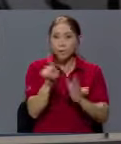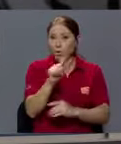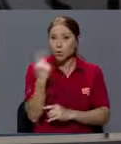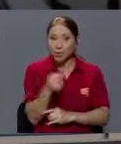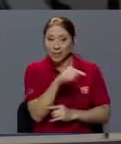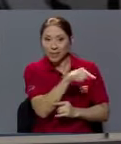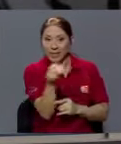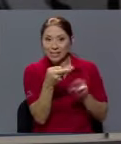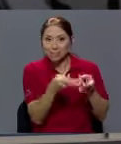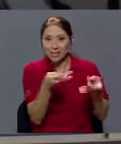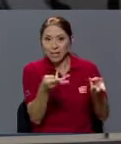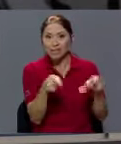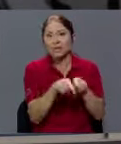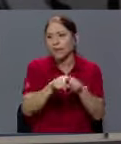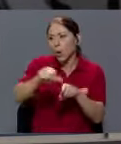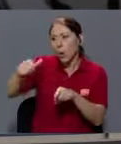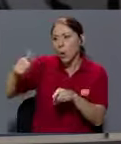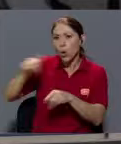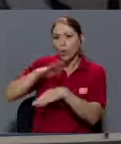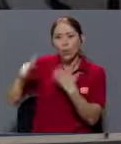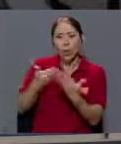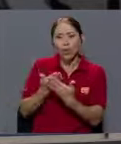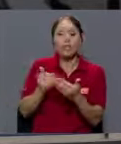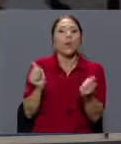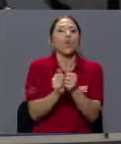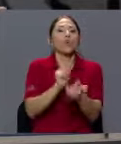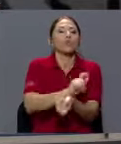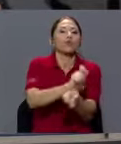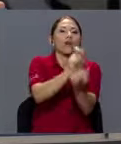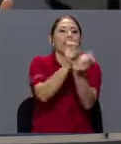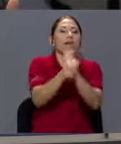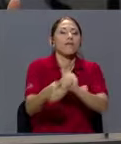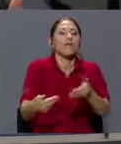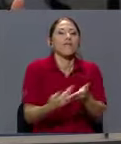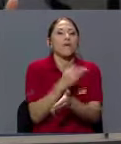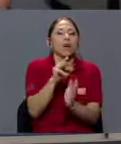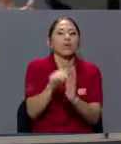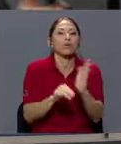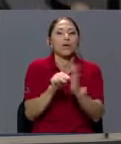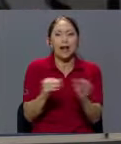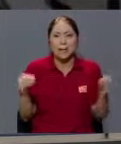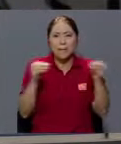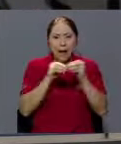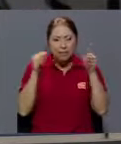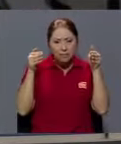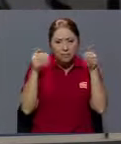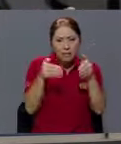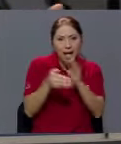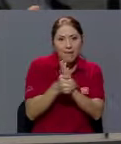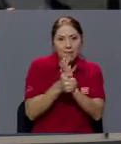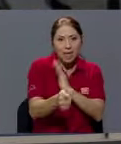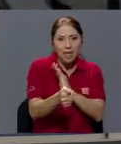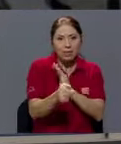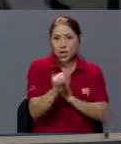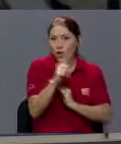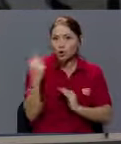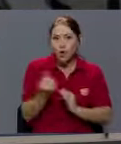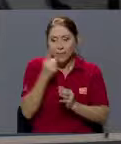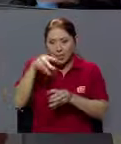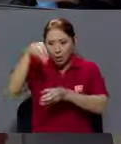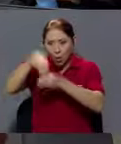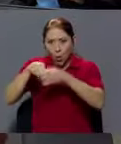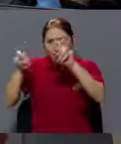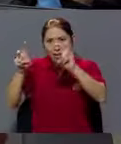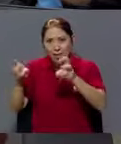en estas asignaturas, sino en todas las demás, precisamente con una reforma curricular apostando a más hacia las habilidades y ya no tanto